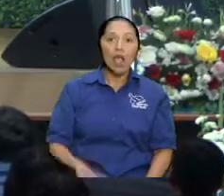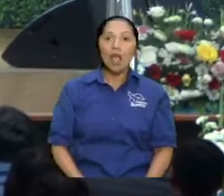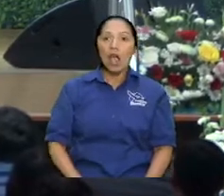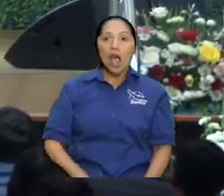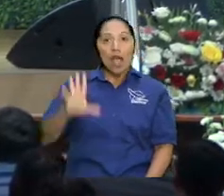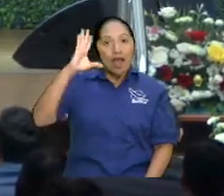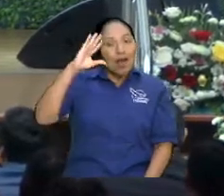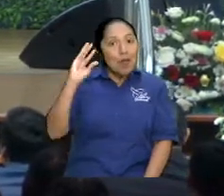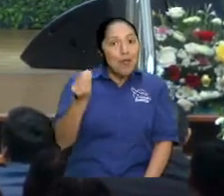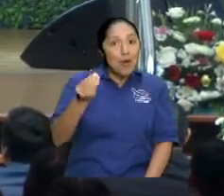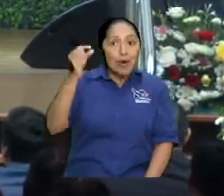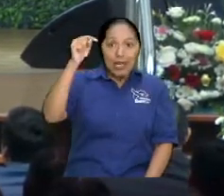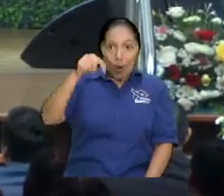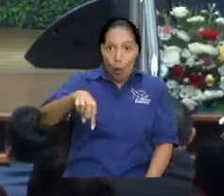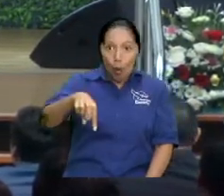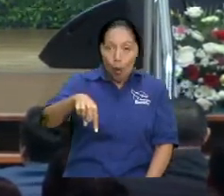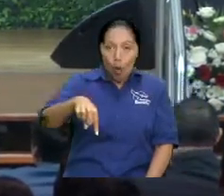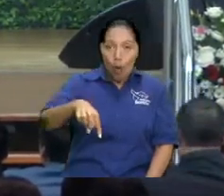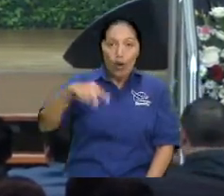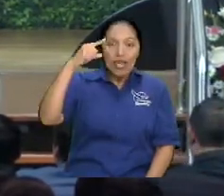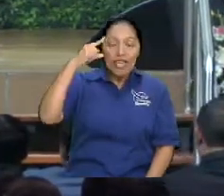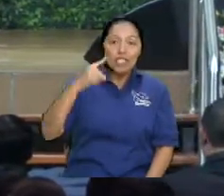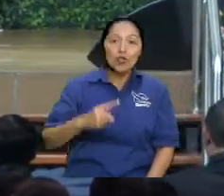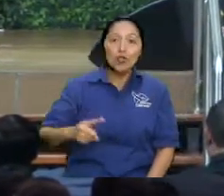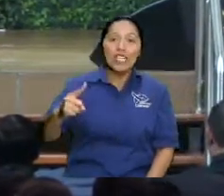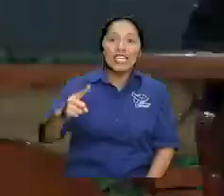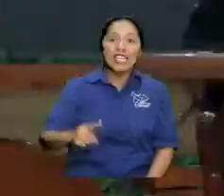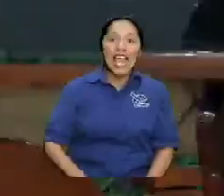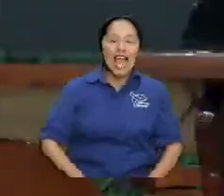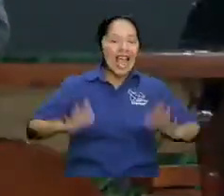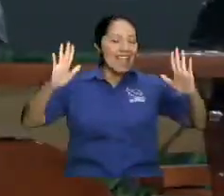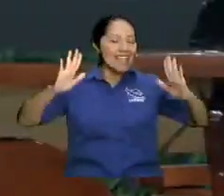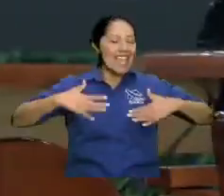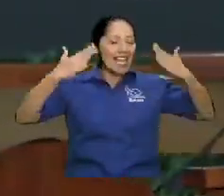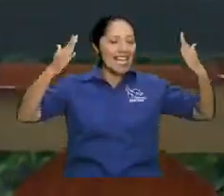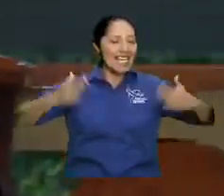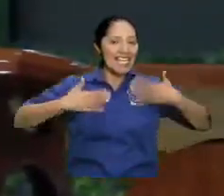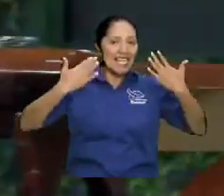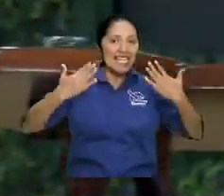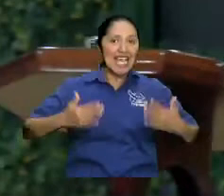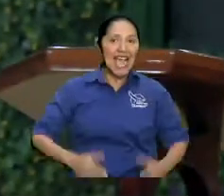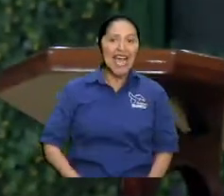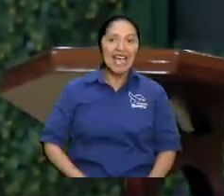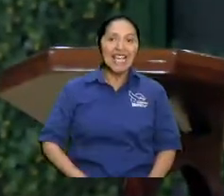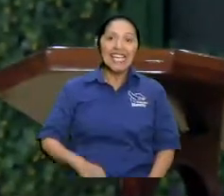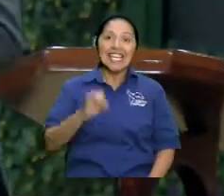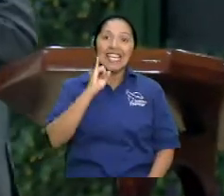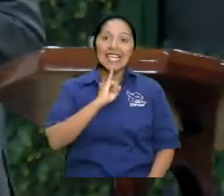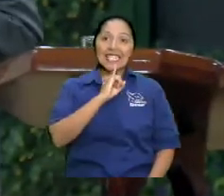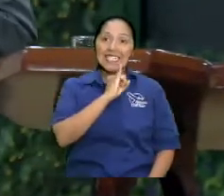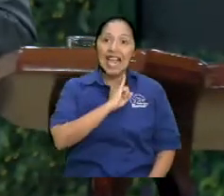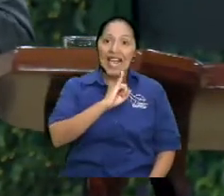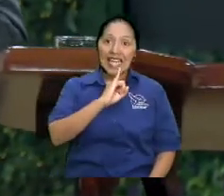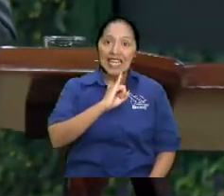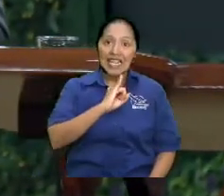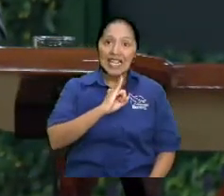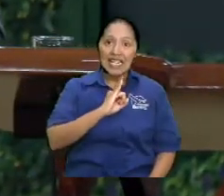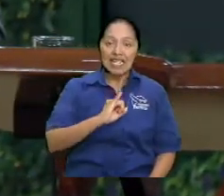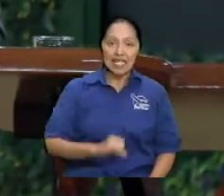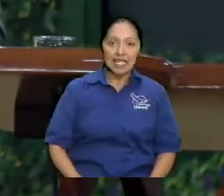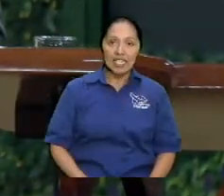Porque hoy es un día de alegría en Israel. Y nosotros, los otros están sufriendo allá y nosotros no les hemos dicho.